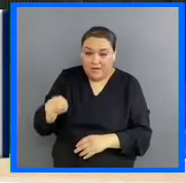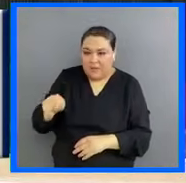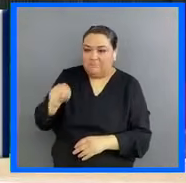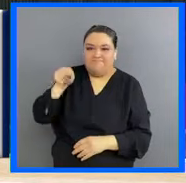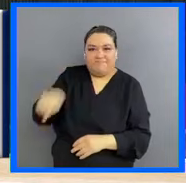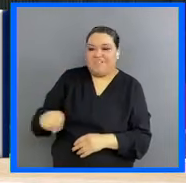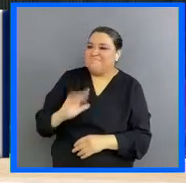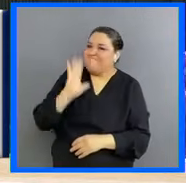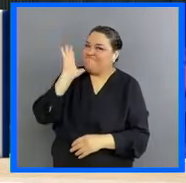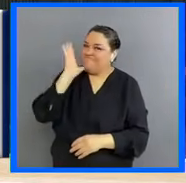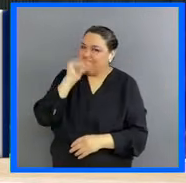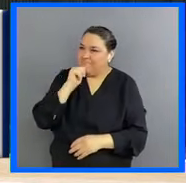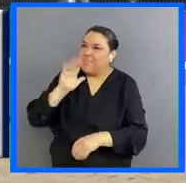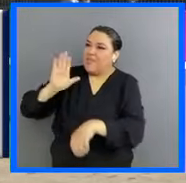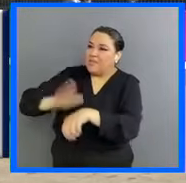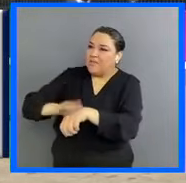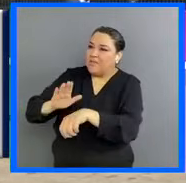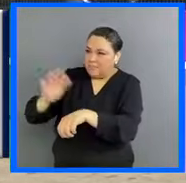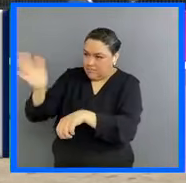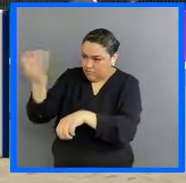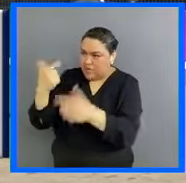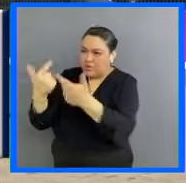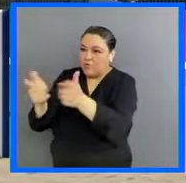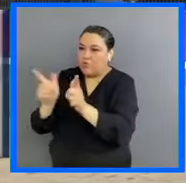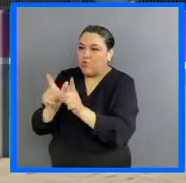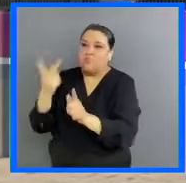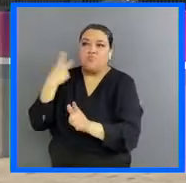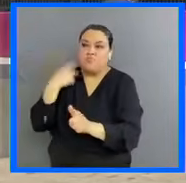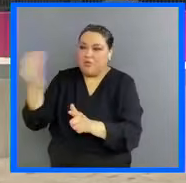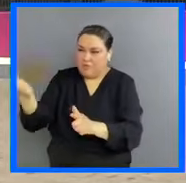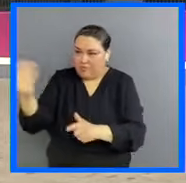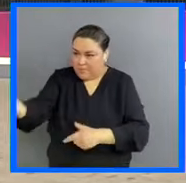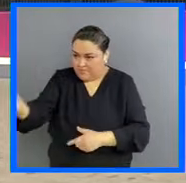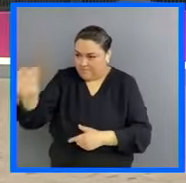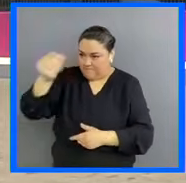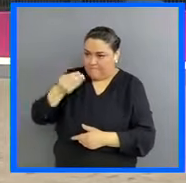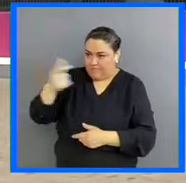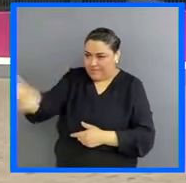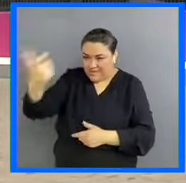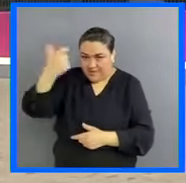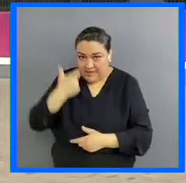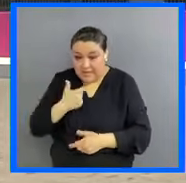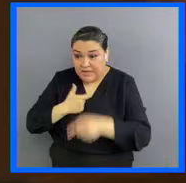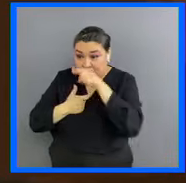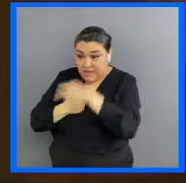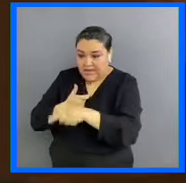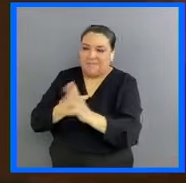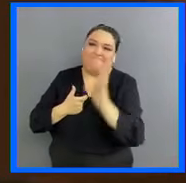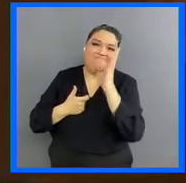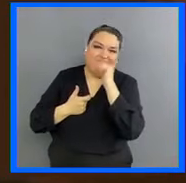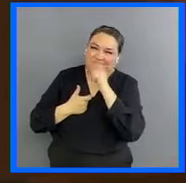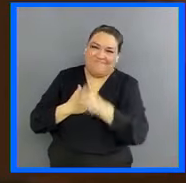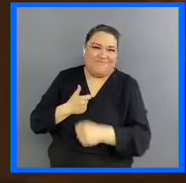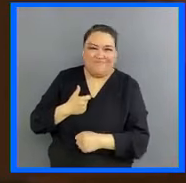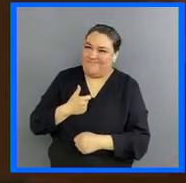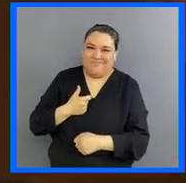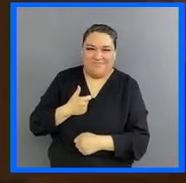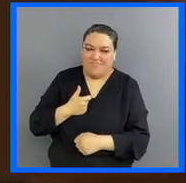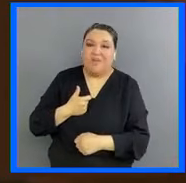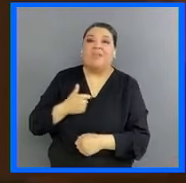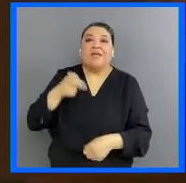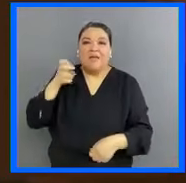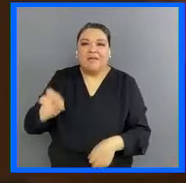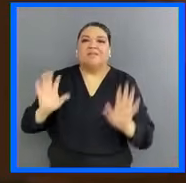requerir a los partidos políticos el reintegro de remanentes del financiamiento público. En sesión pública,